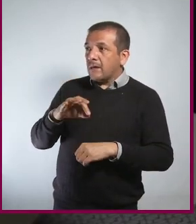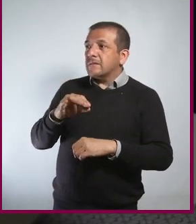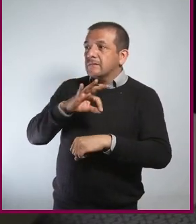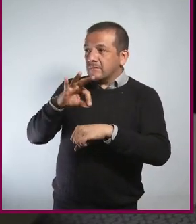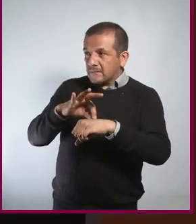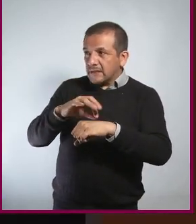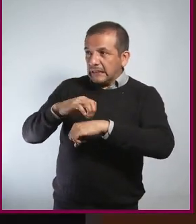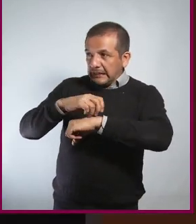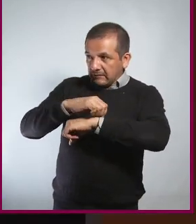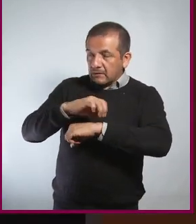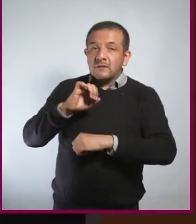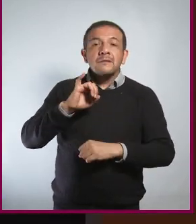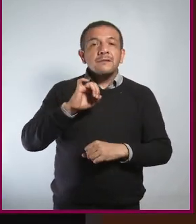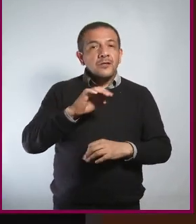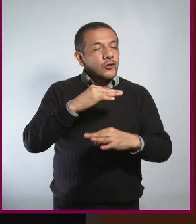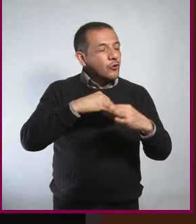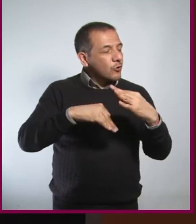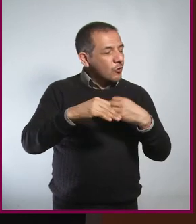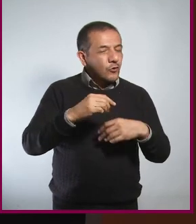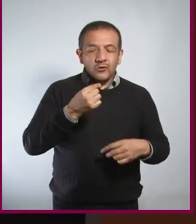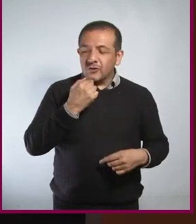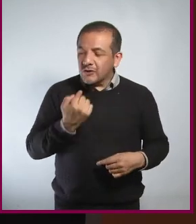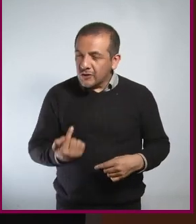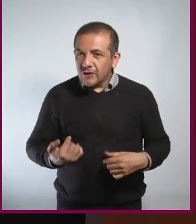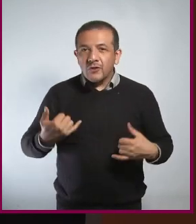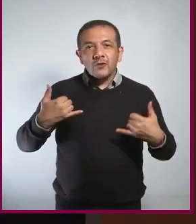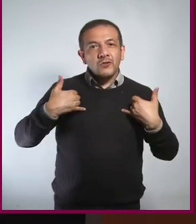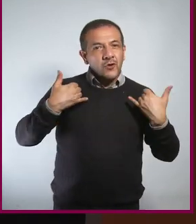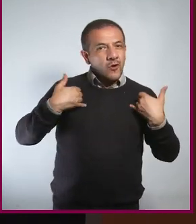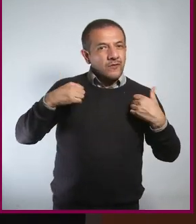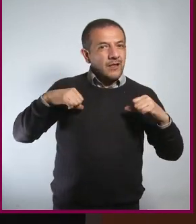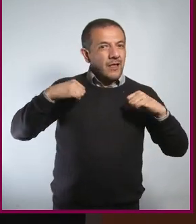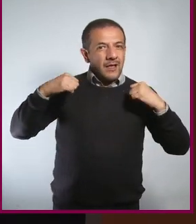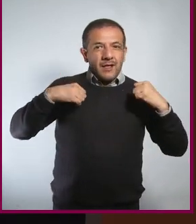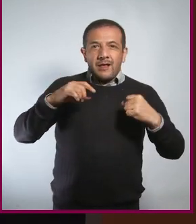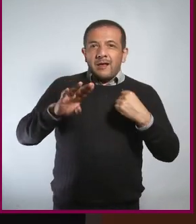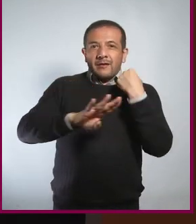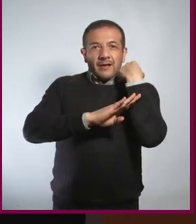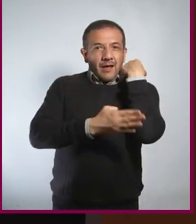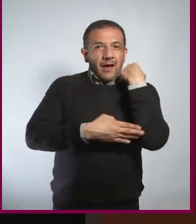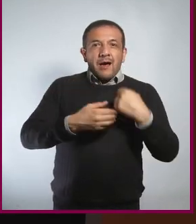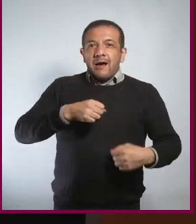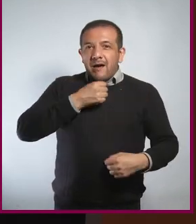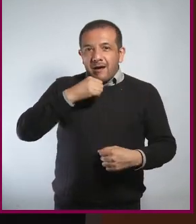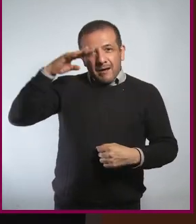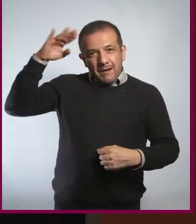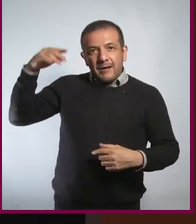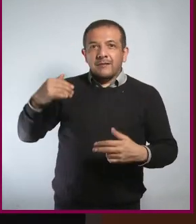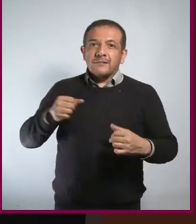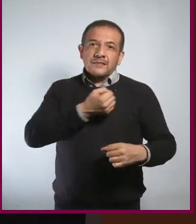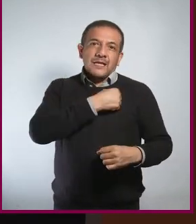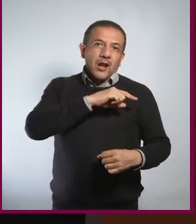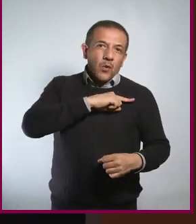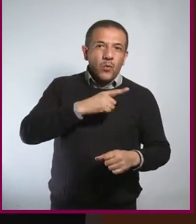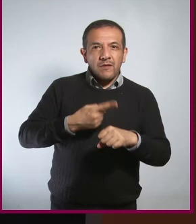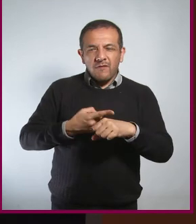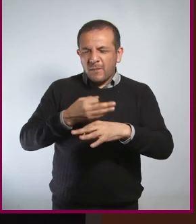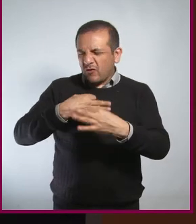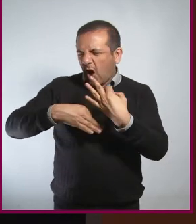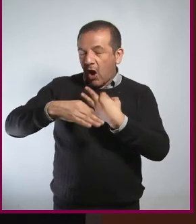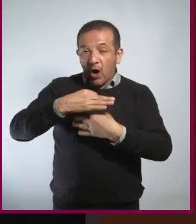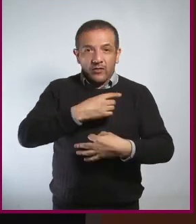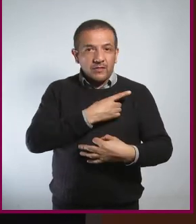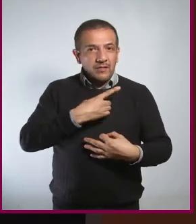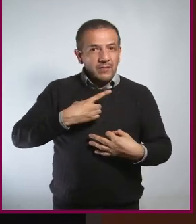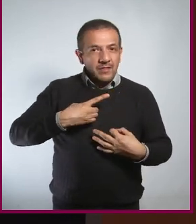supuesto, todos. Niños, adolescentes, adultos mayores, mujeres embarazadas, personas sanas, personas enfermas, todos